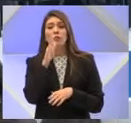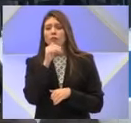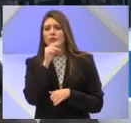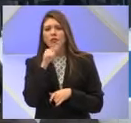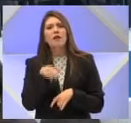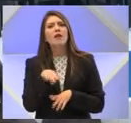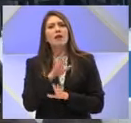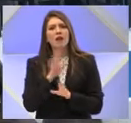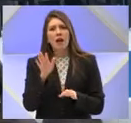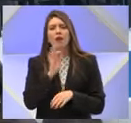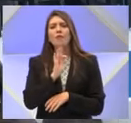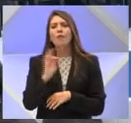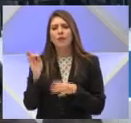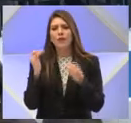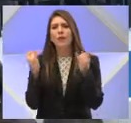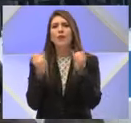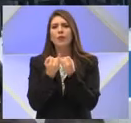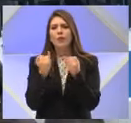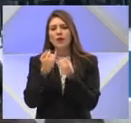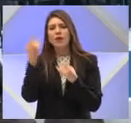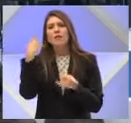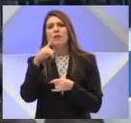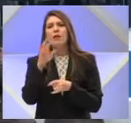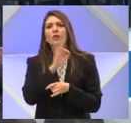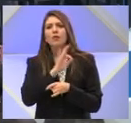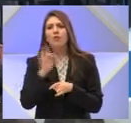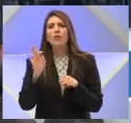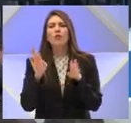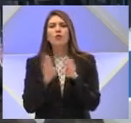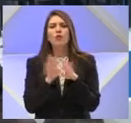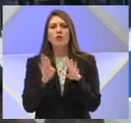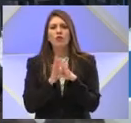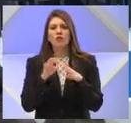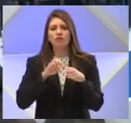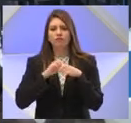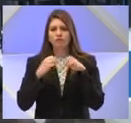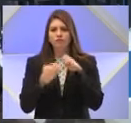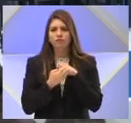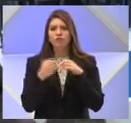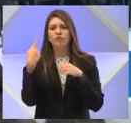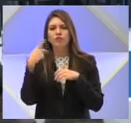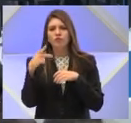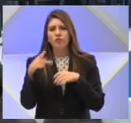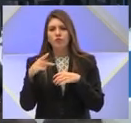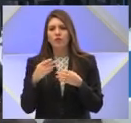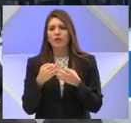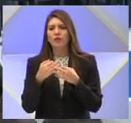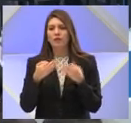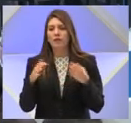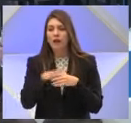para establecer una competencia directa con las redes terrestres